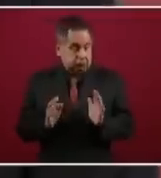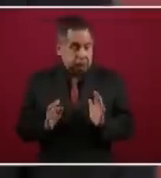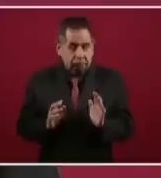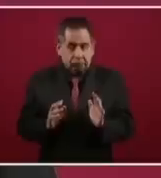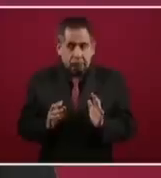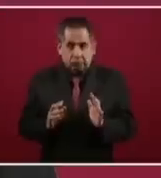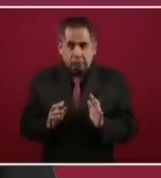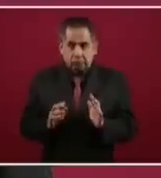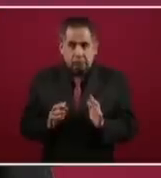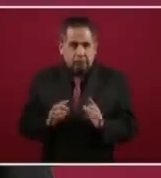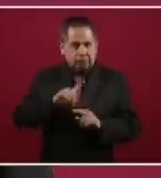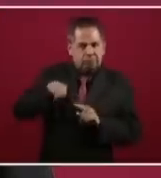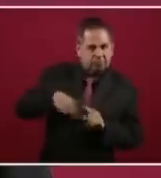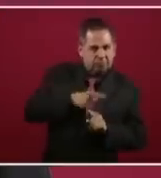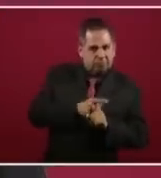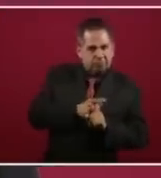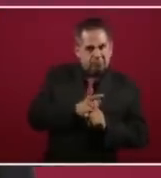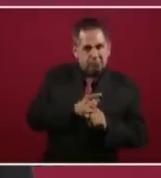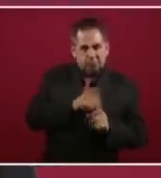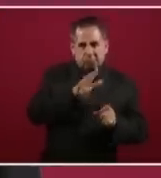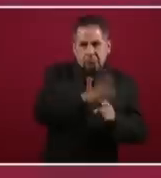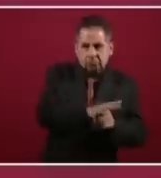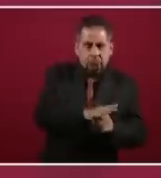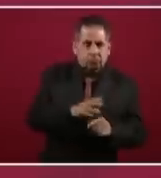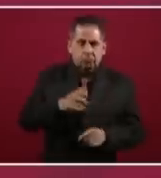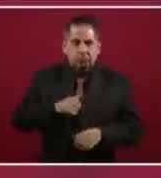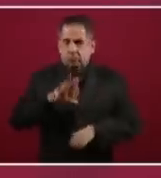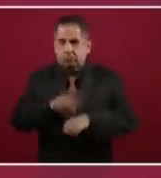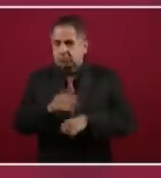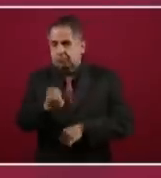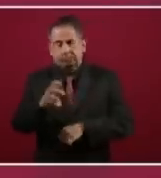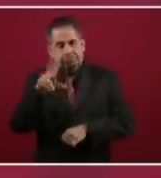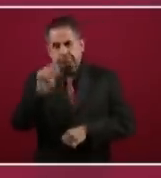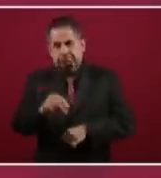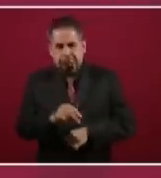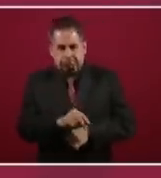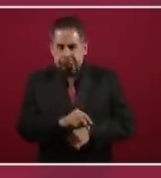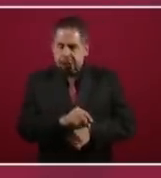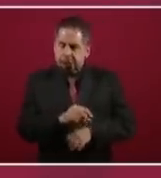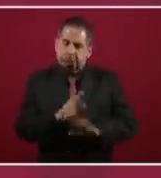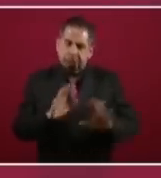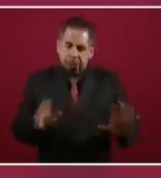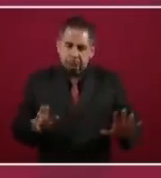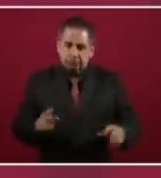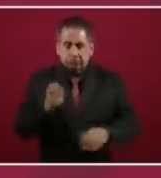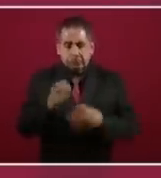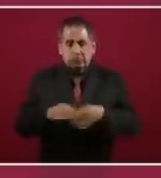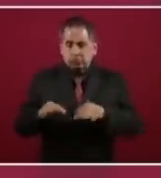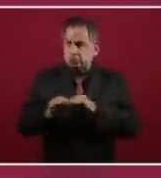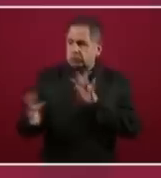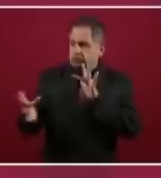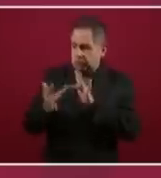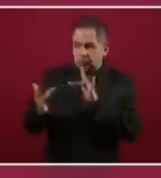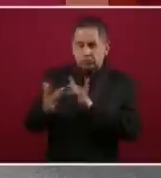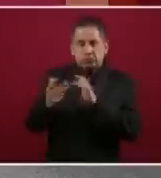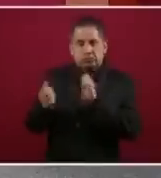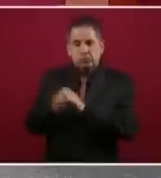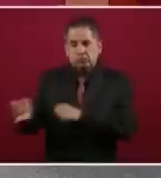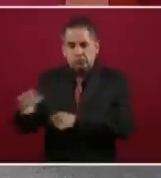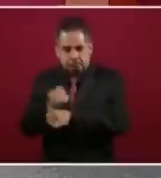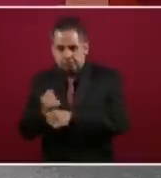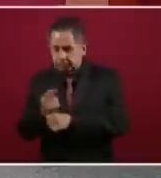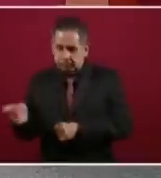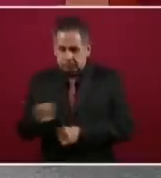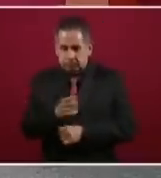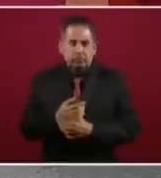se dé una represalia. No lo toleraríamos. Entonces, por eso me importa que se investigue.